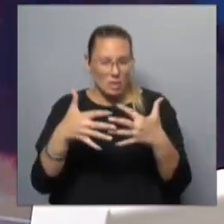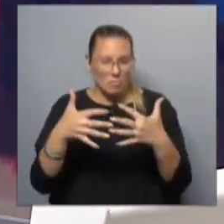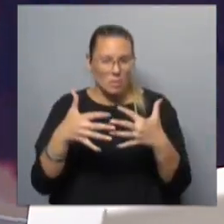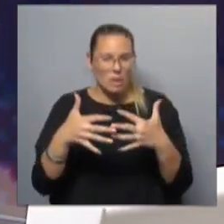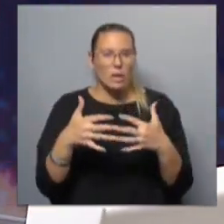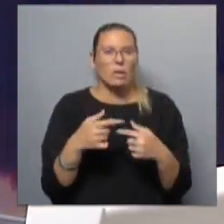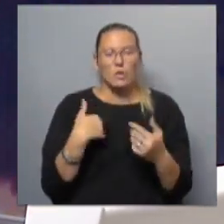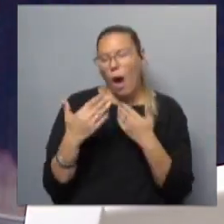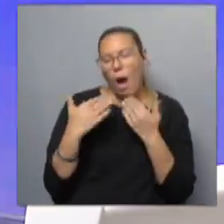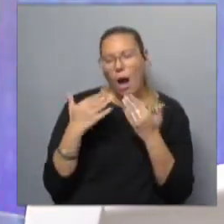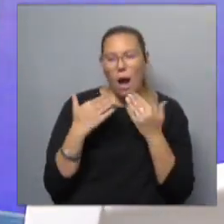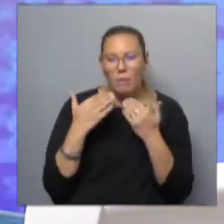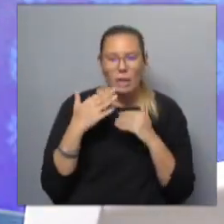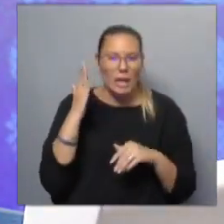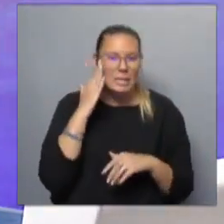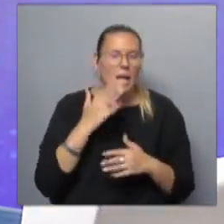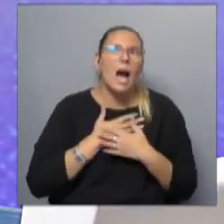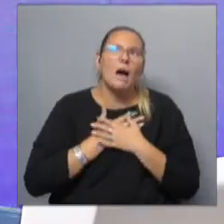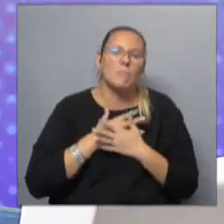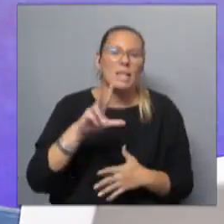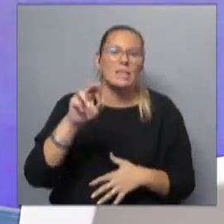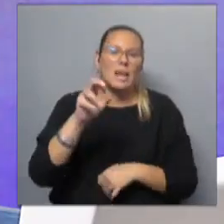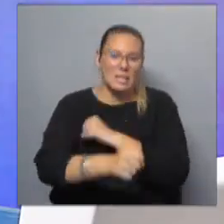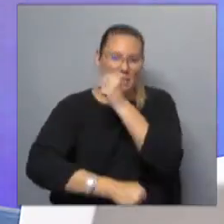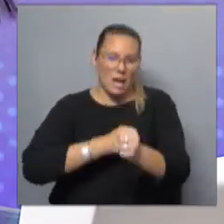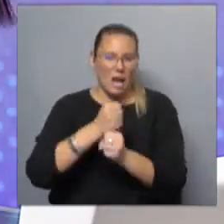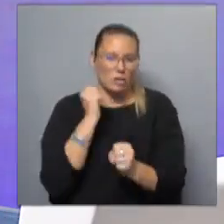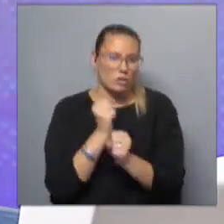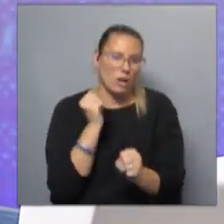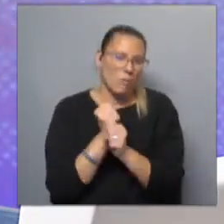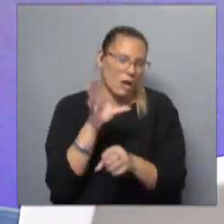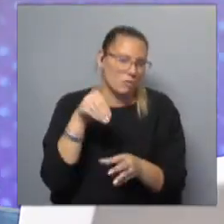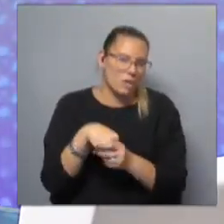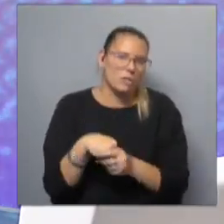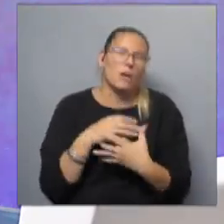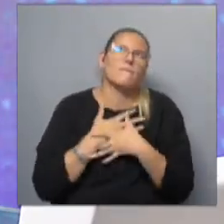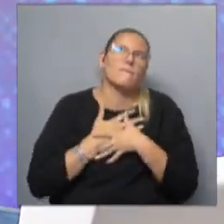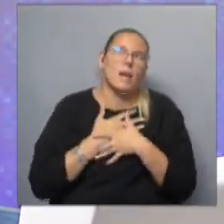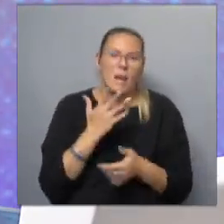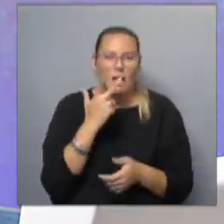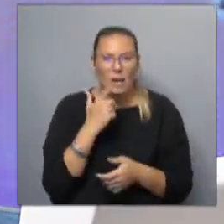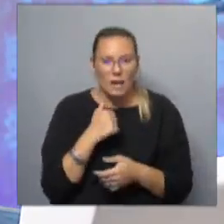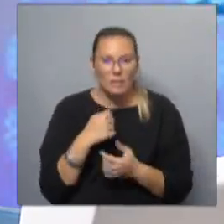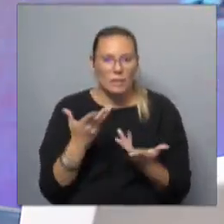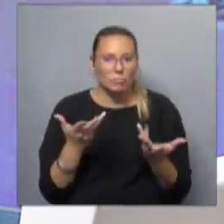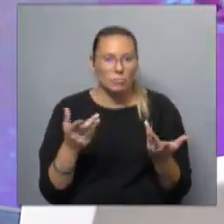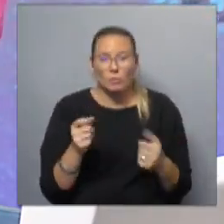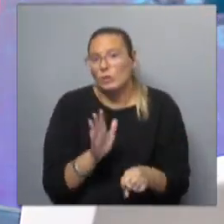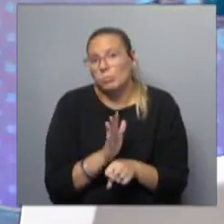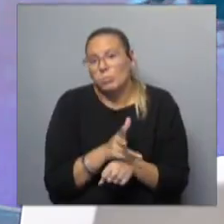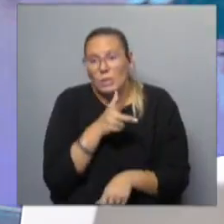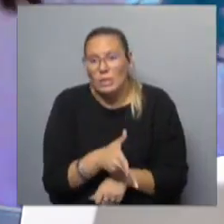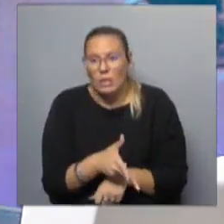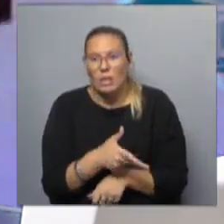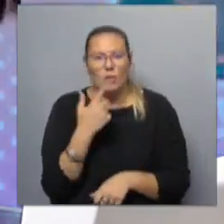de la pandemia. Y nada, me quedé hablando mucho con él y sé lo que ama, 30 años en el museo, lo que ama, lo que hace, y las obras son como sus hijas, sus hijos. Se